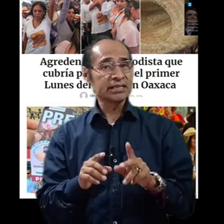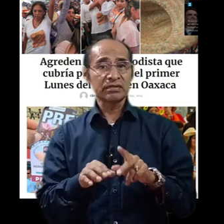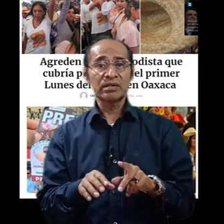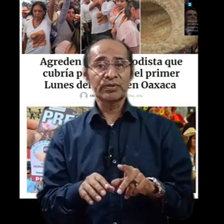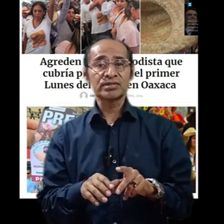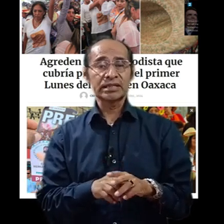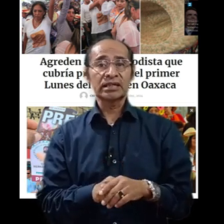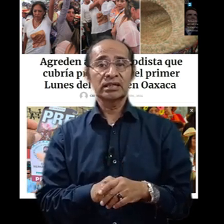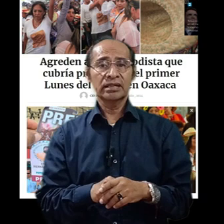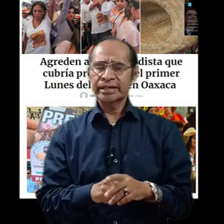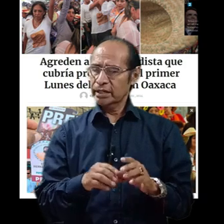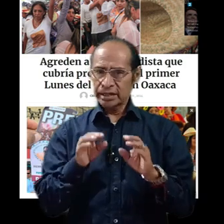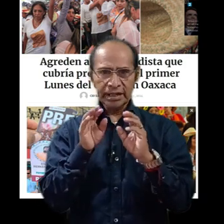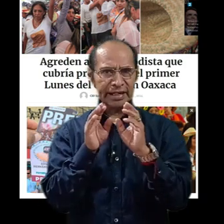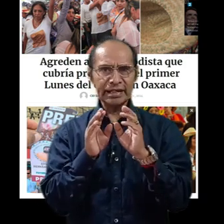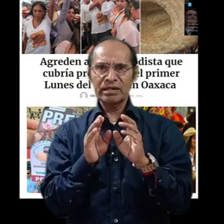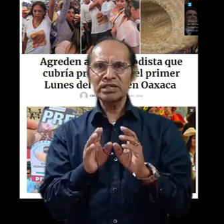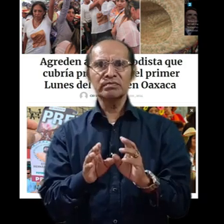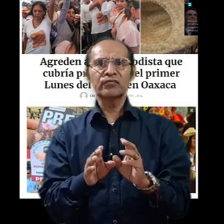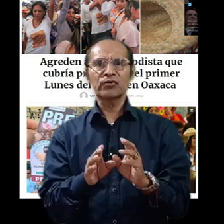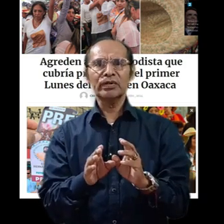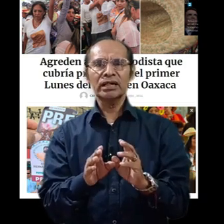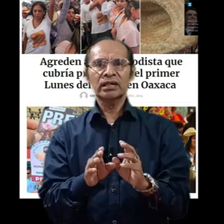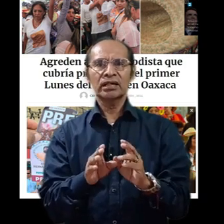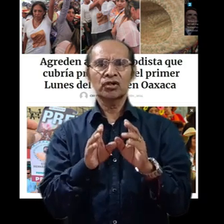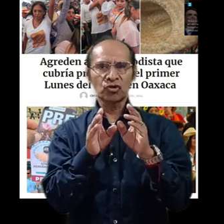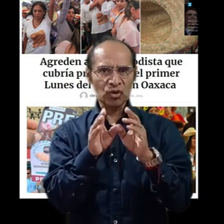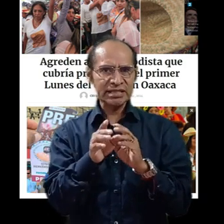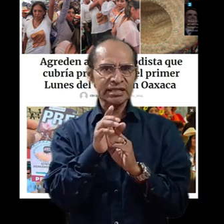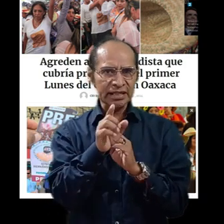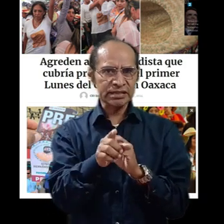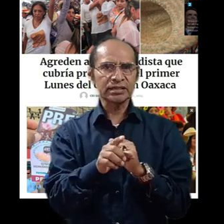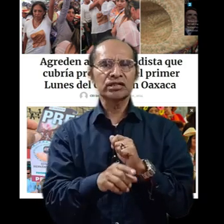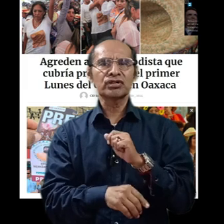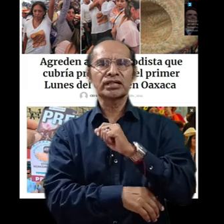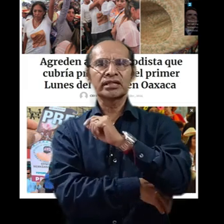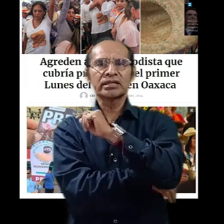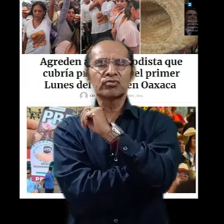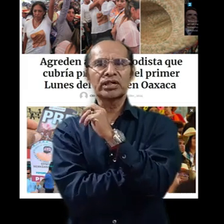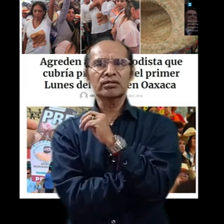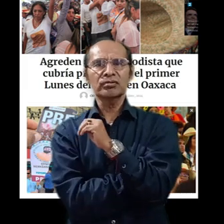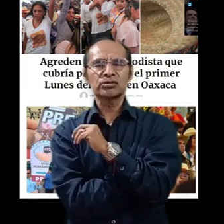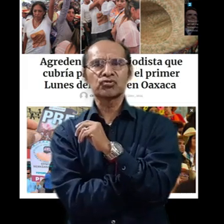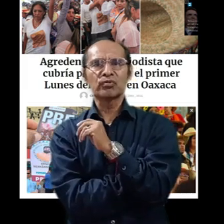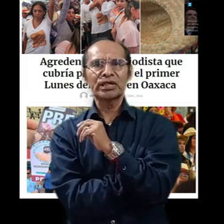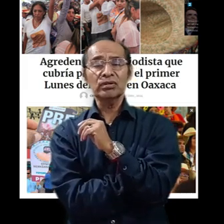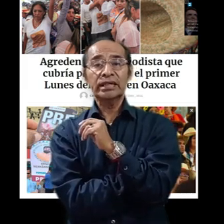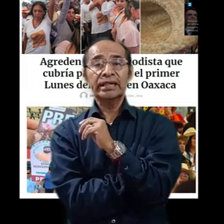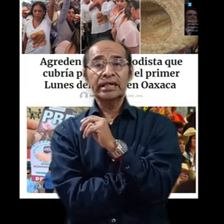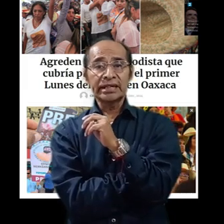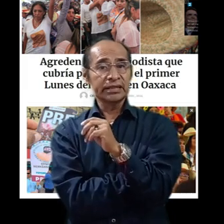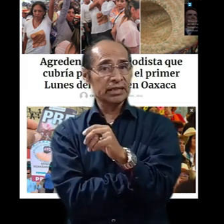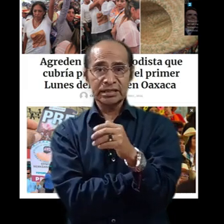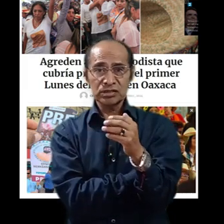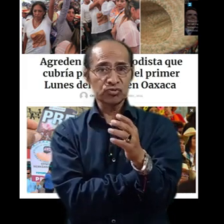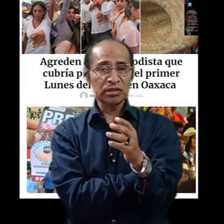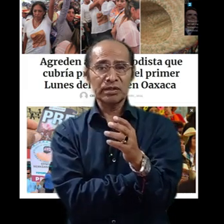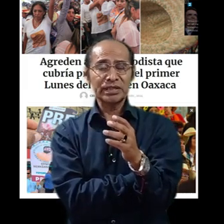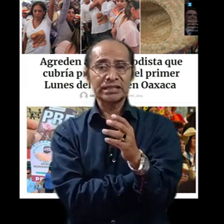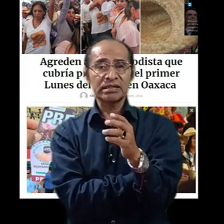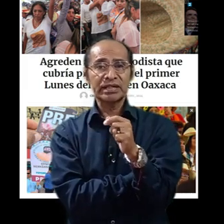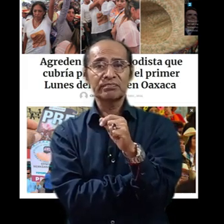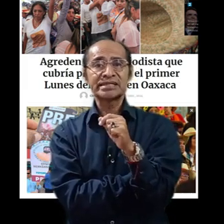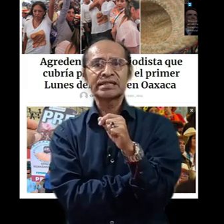Sí y se va a proceder en la misma forma lo hace el secretario general de gobierno Jesús Romero en que